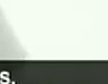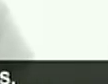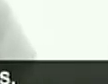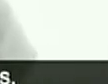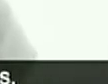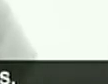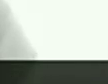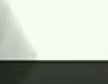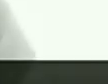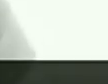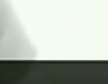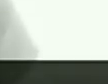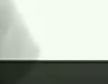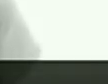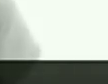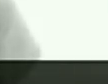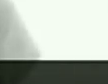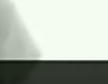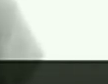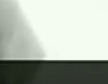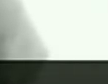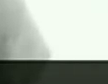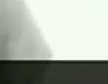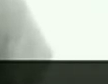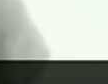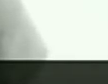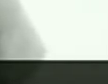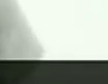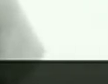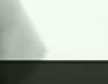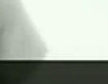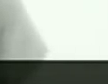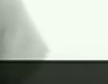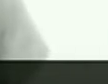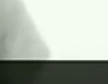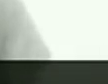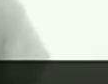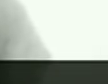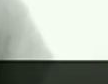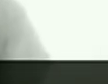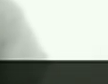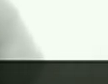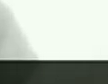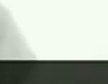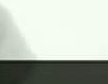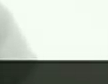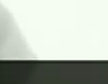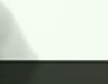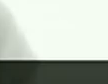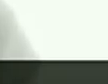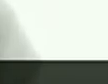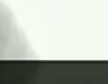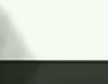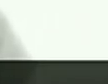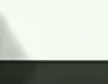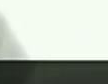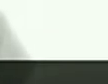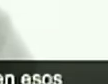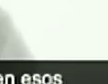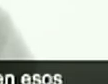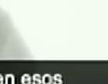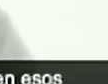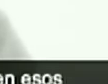del gobierno venezolano y nos dejaran el libre paso por el sector el paraíso la cooperativa